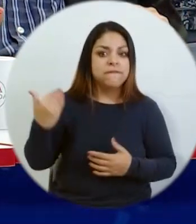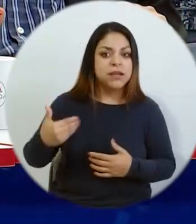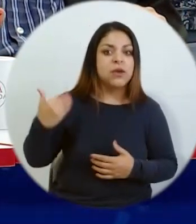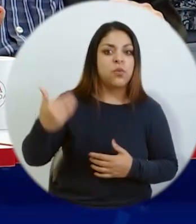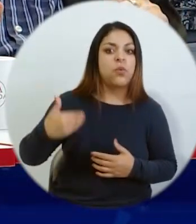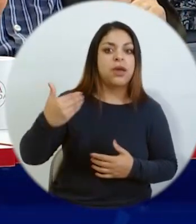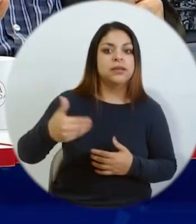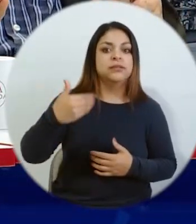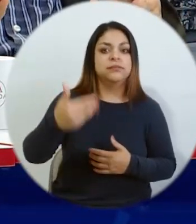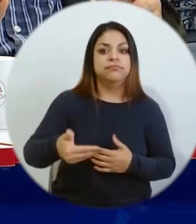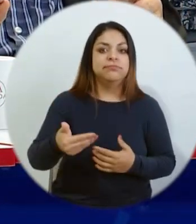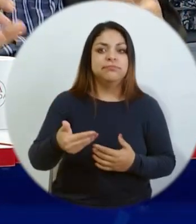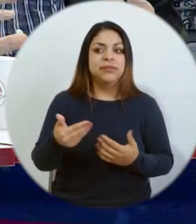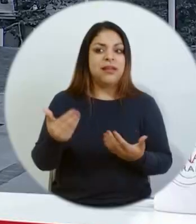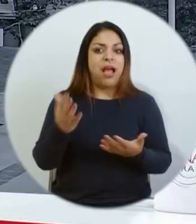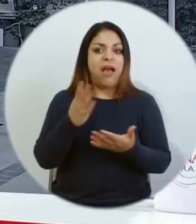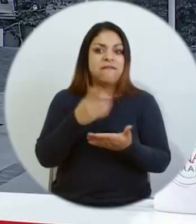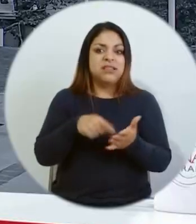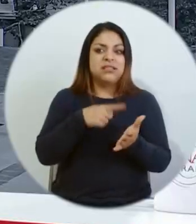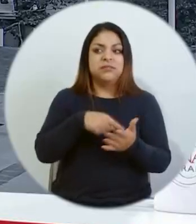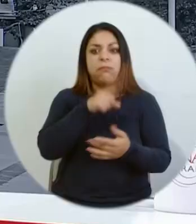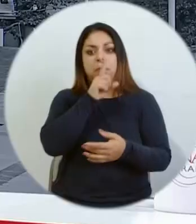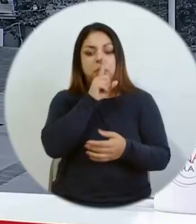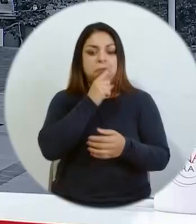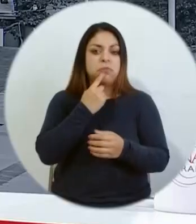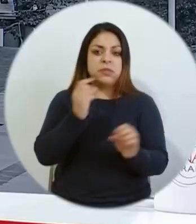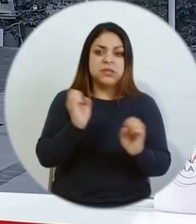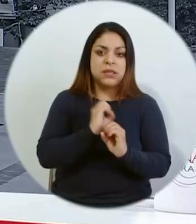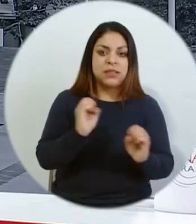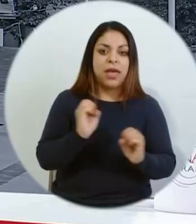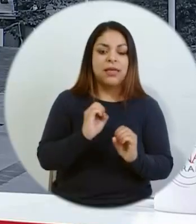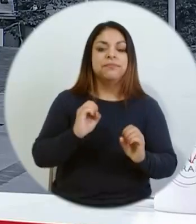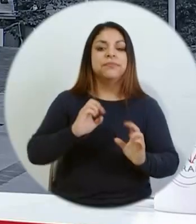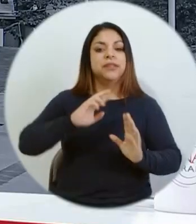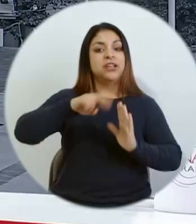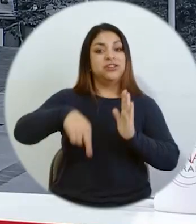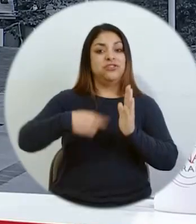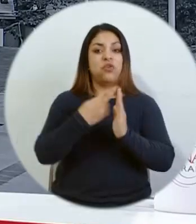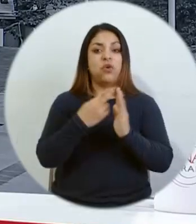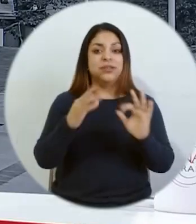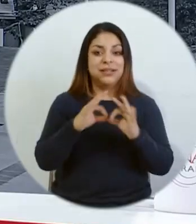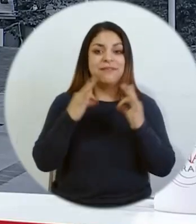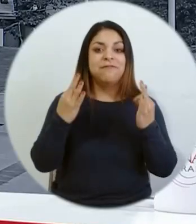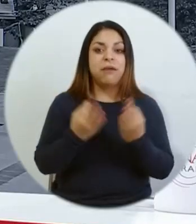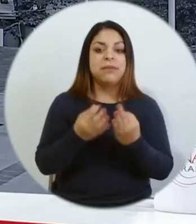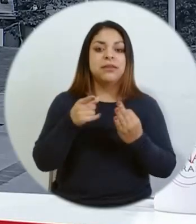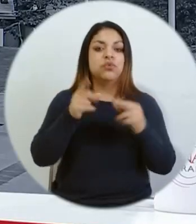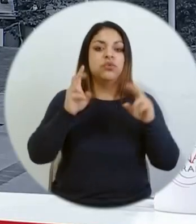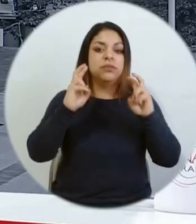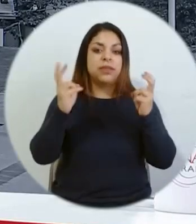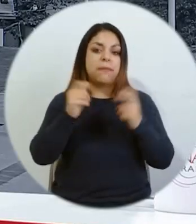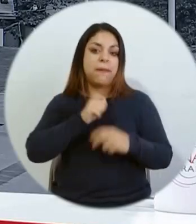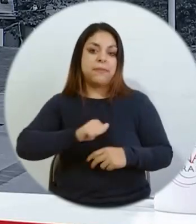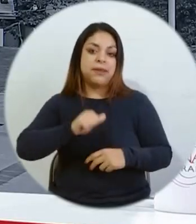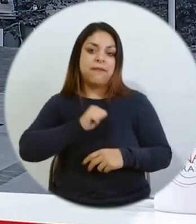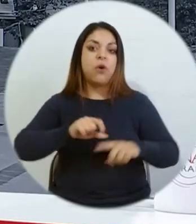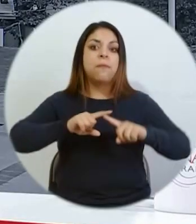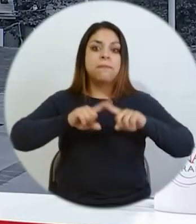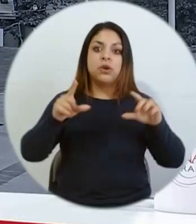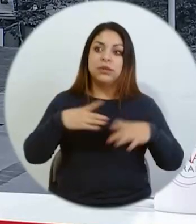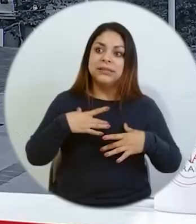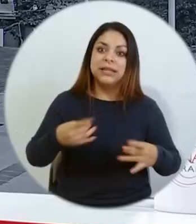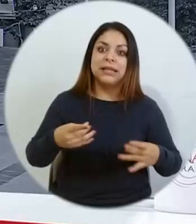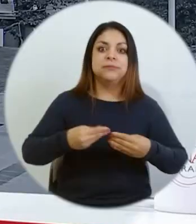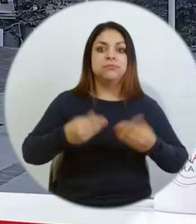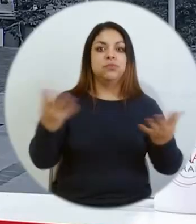mucha frecuencia no se menciona, ¿verdad? Que el rol de las familias es un asunto privado pero de interés